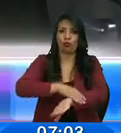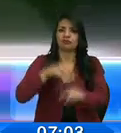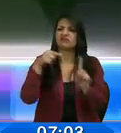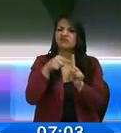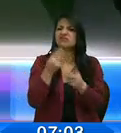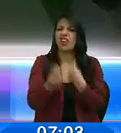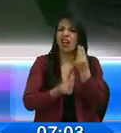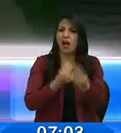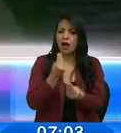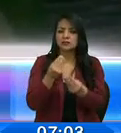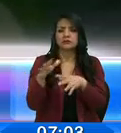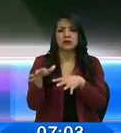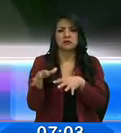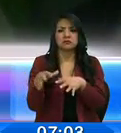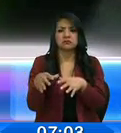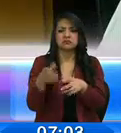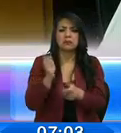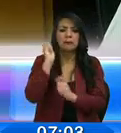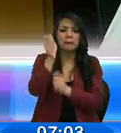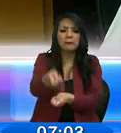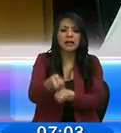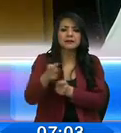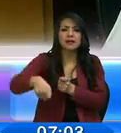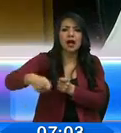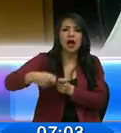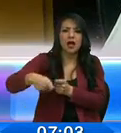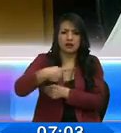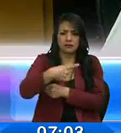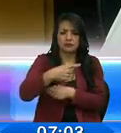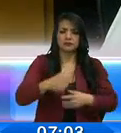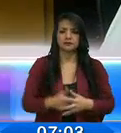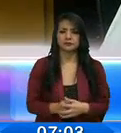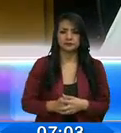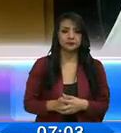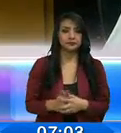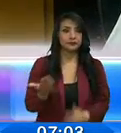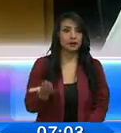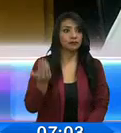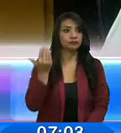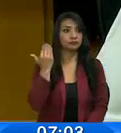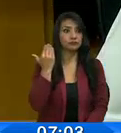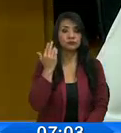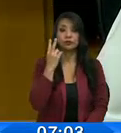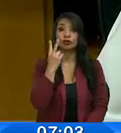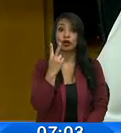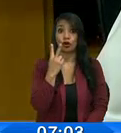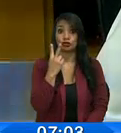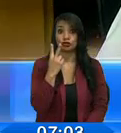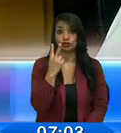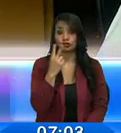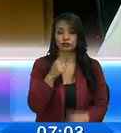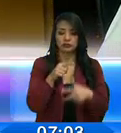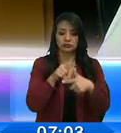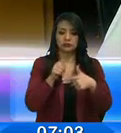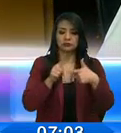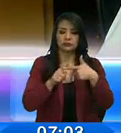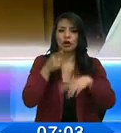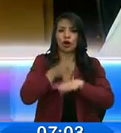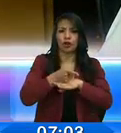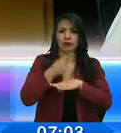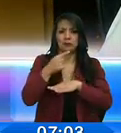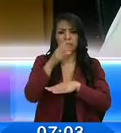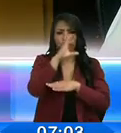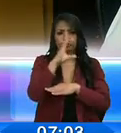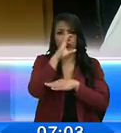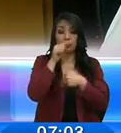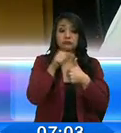dedicado a actividades relacionadas con la pesca. El mismo que registra 2 requerimientos judiciales. El uno por robo